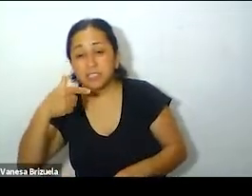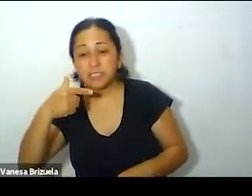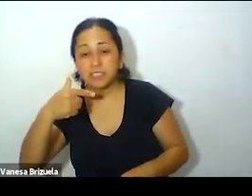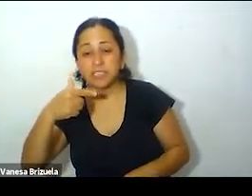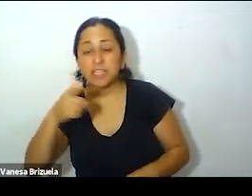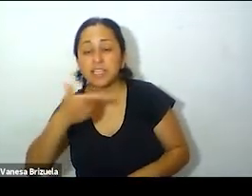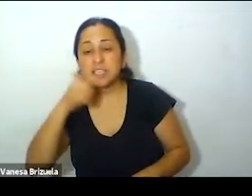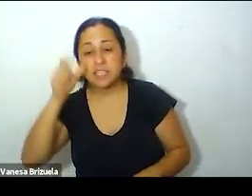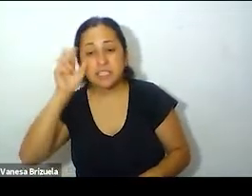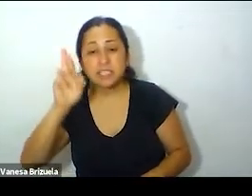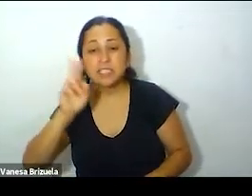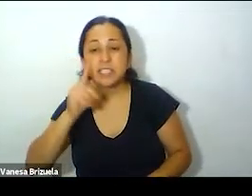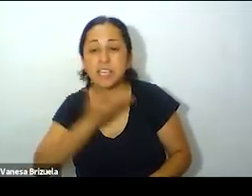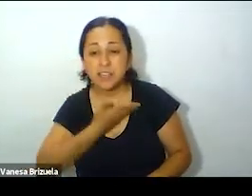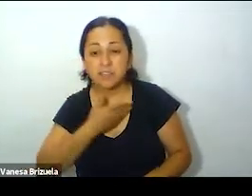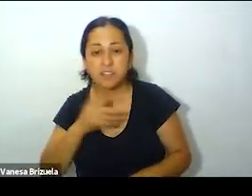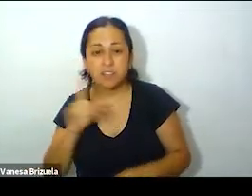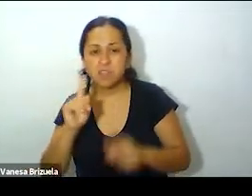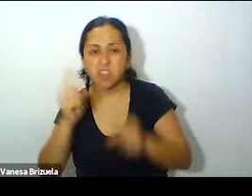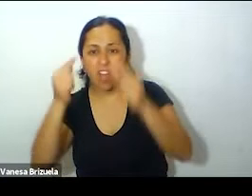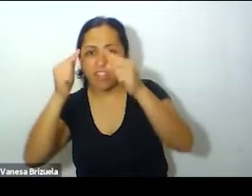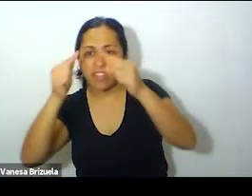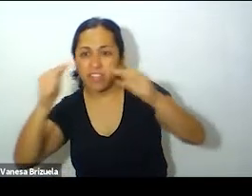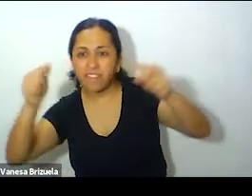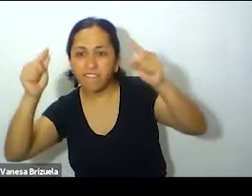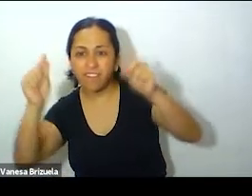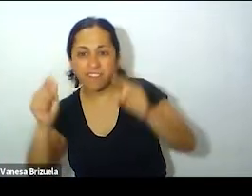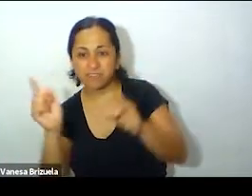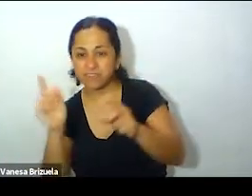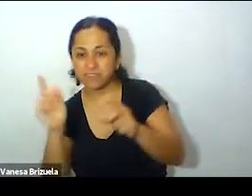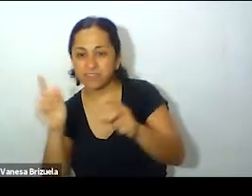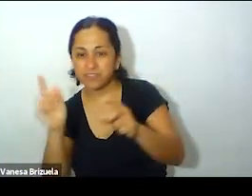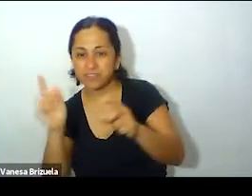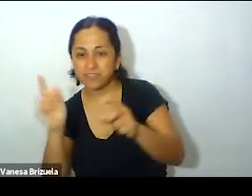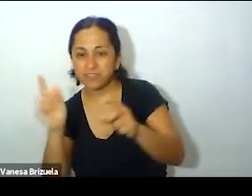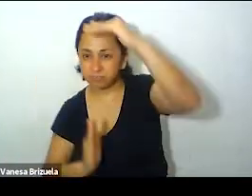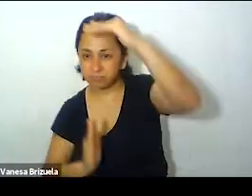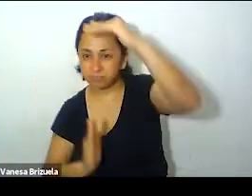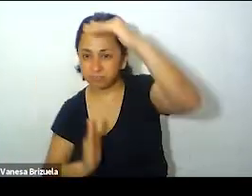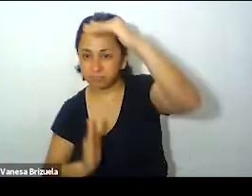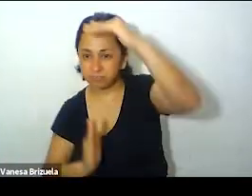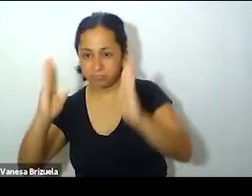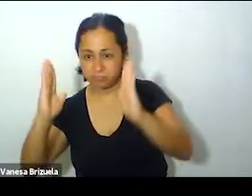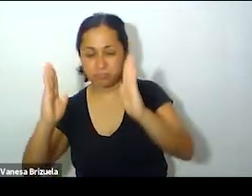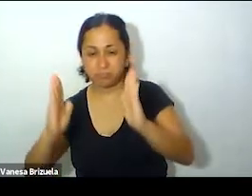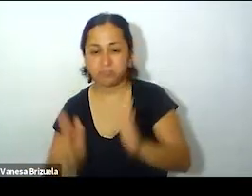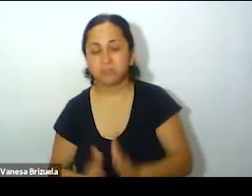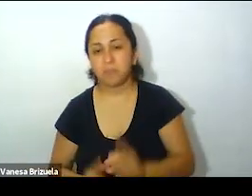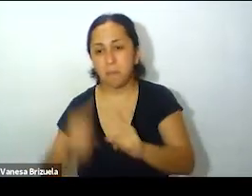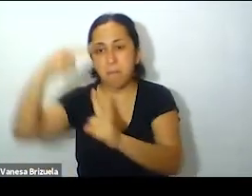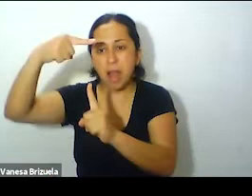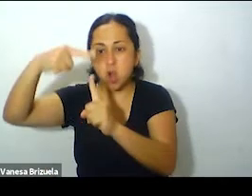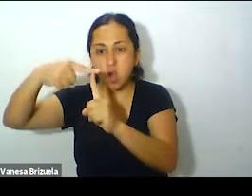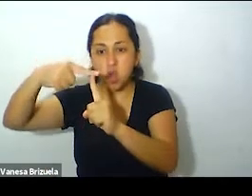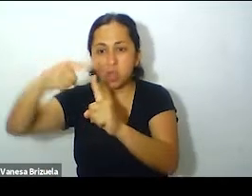o redondeado, pero no tienen esos serif. Entonces son llamadas sans serif o de palo